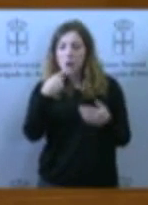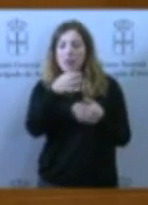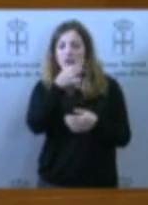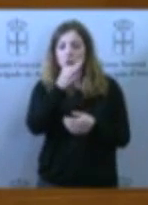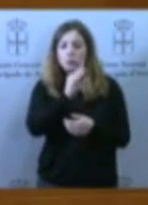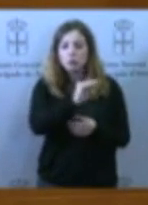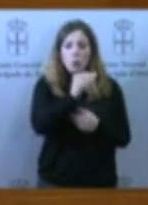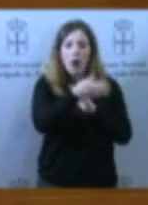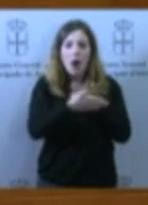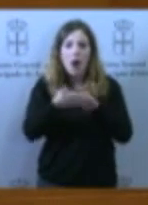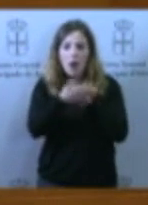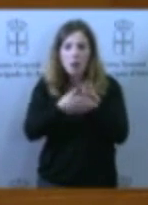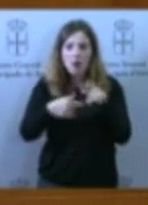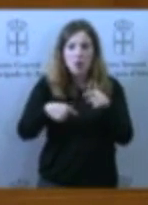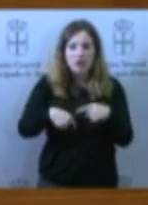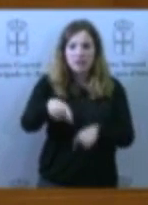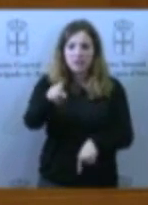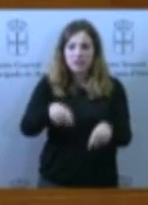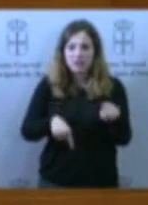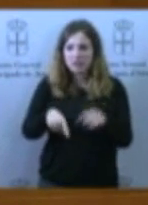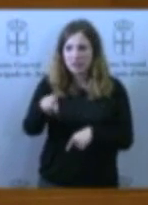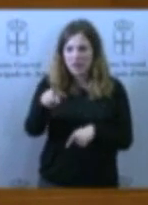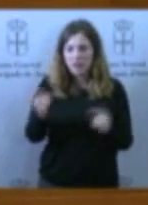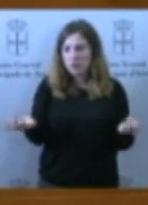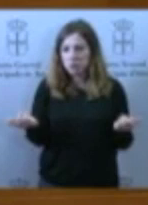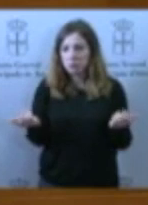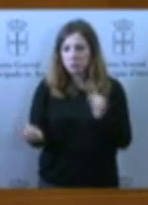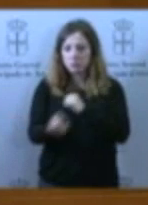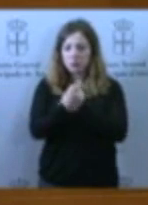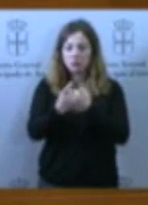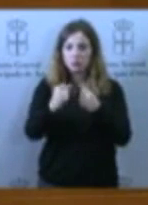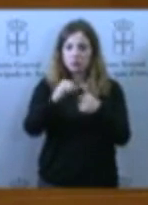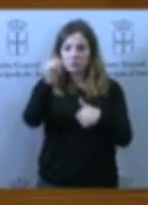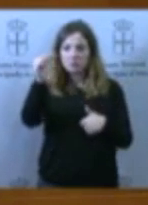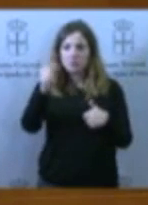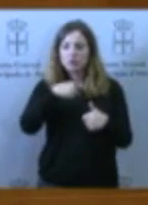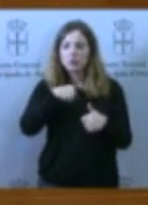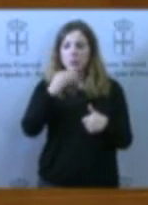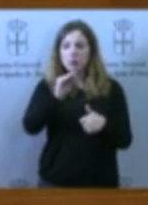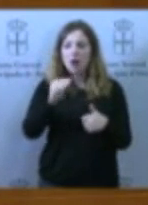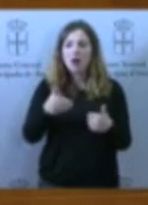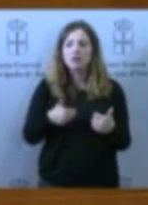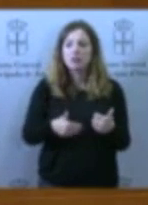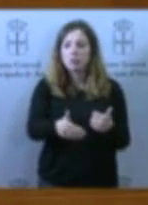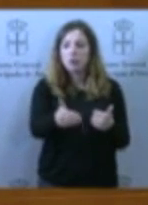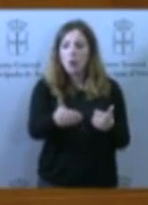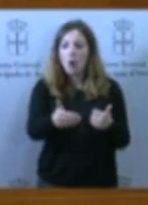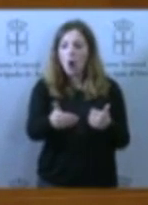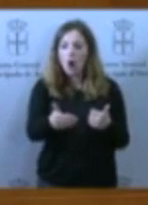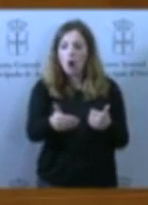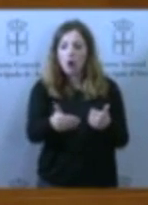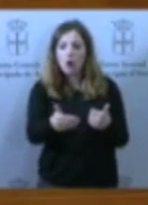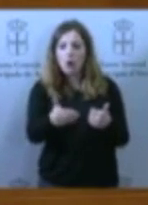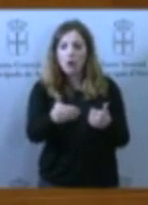sobre el tráfico granelero del puerto del Musel. Y yo me pregunto, ¿hasta cuándo? ¿Hasta